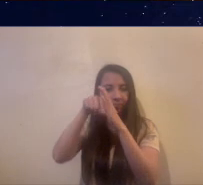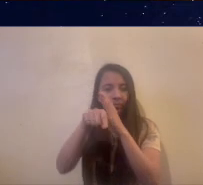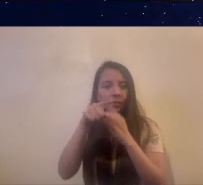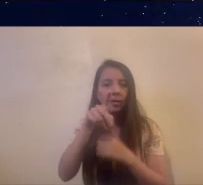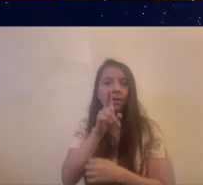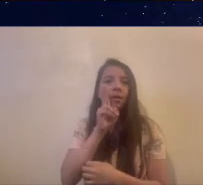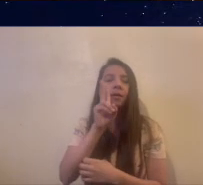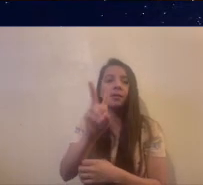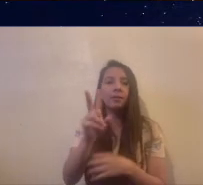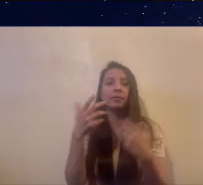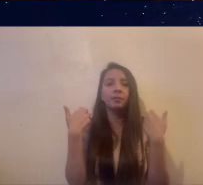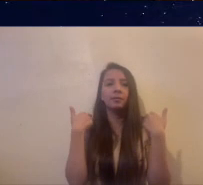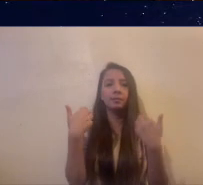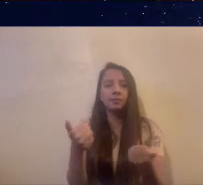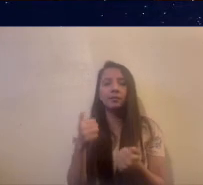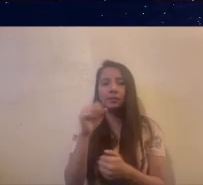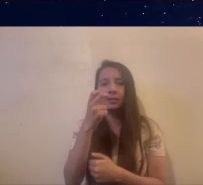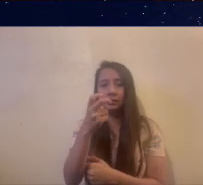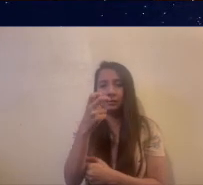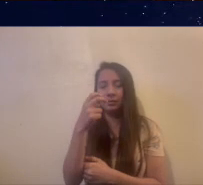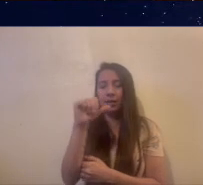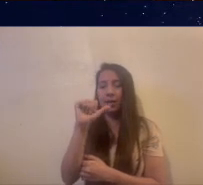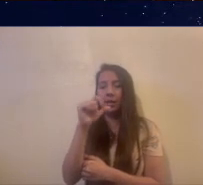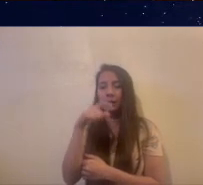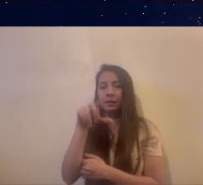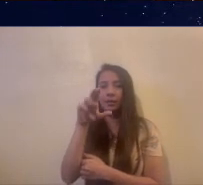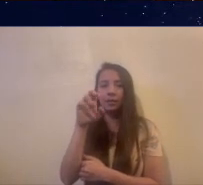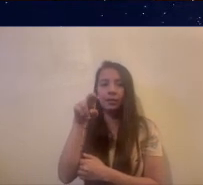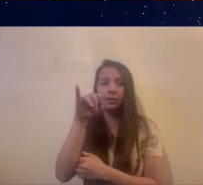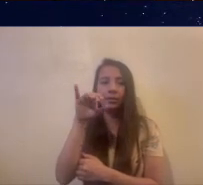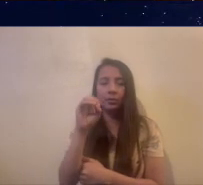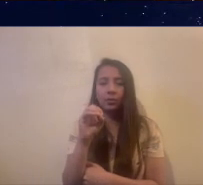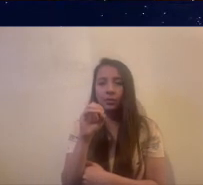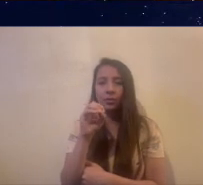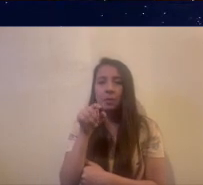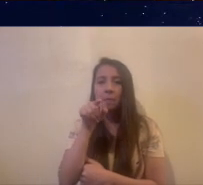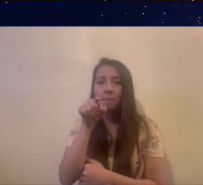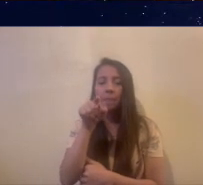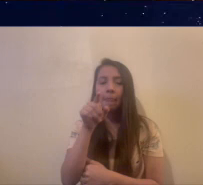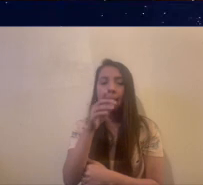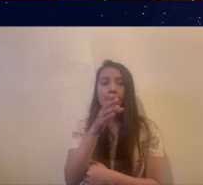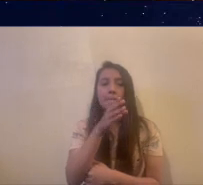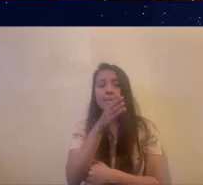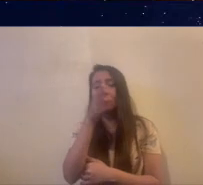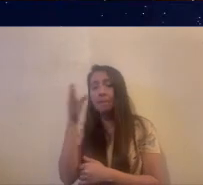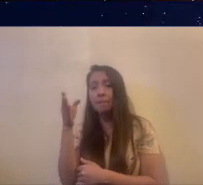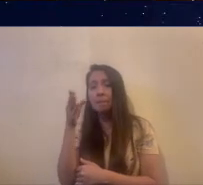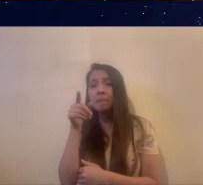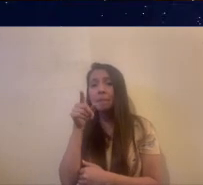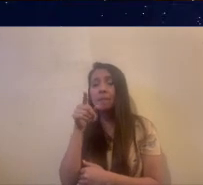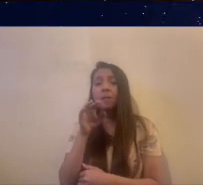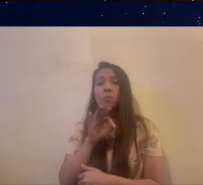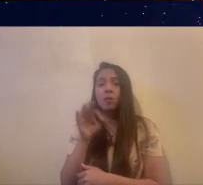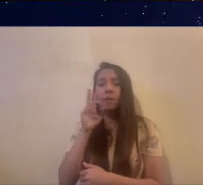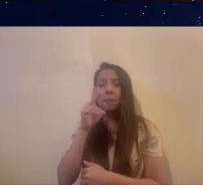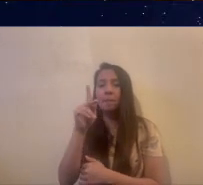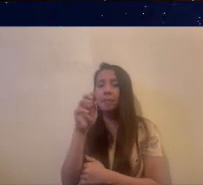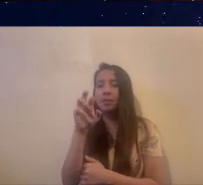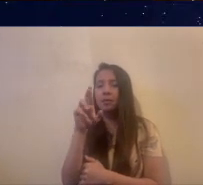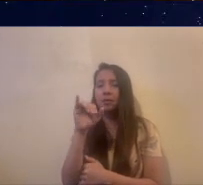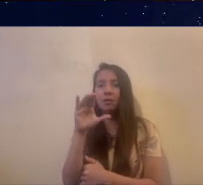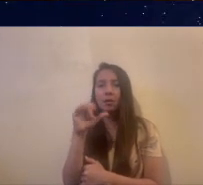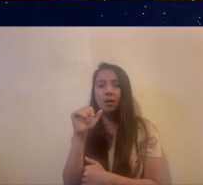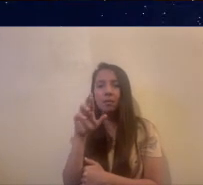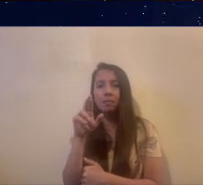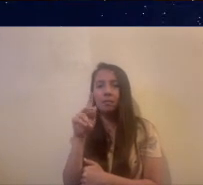barrido para que se familiaricen con este aquenio. En la imagen izquierda se puede ver todo lo que sería el